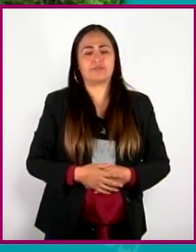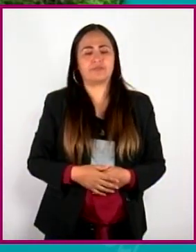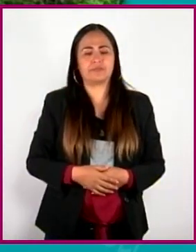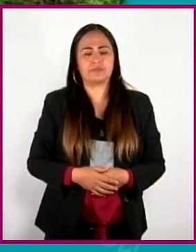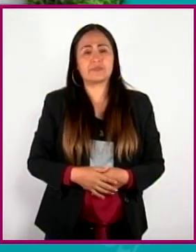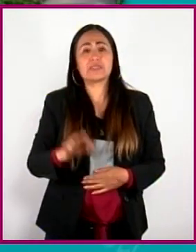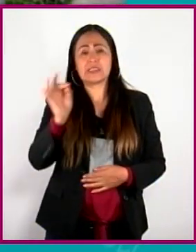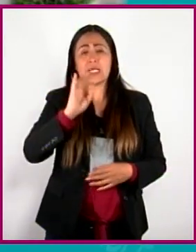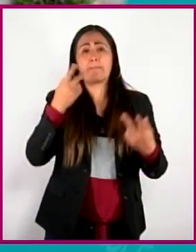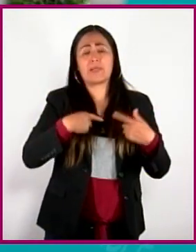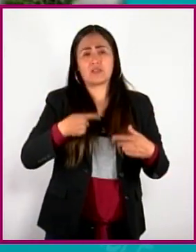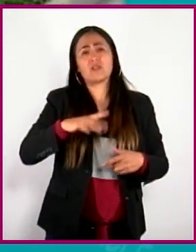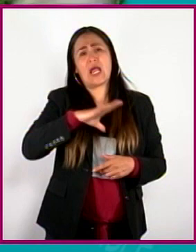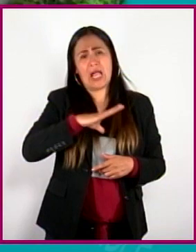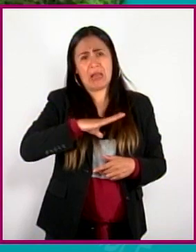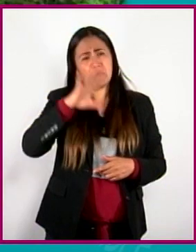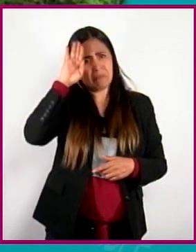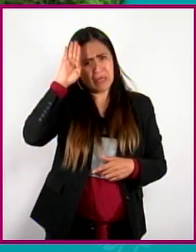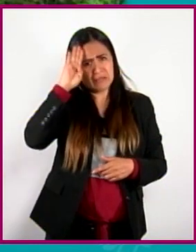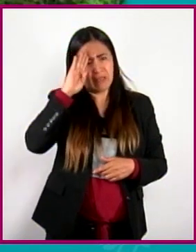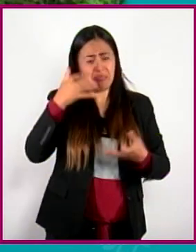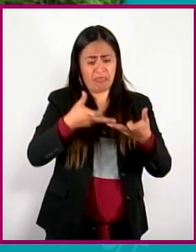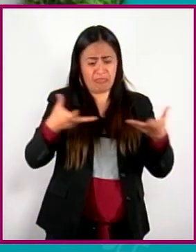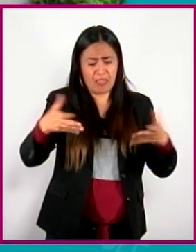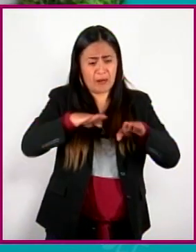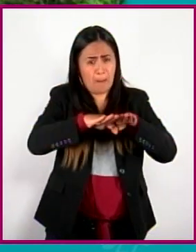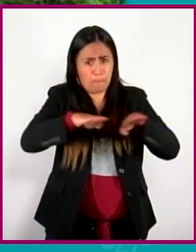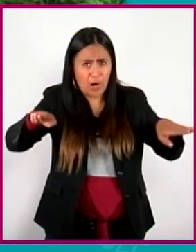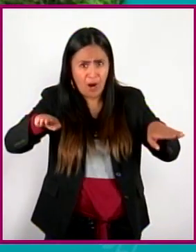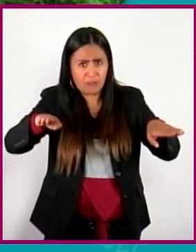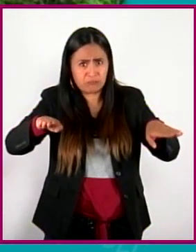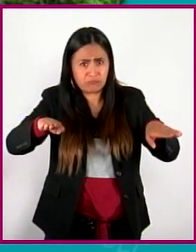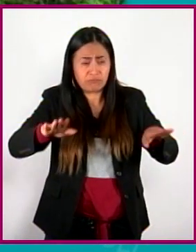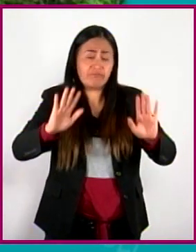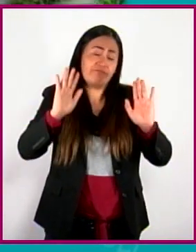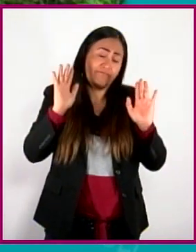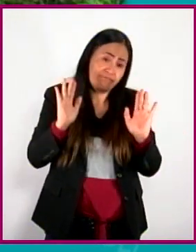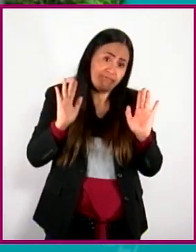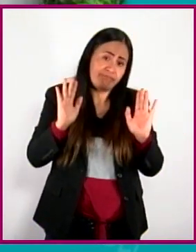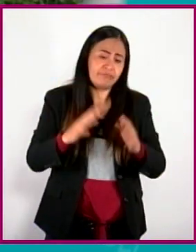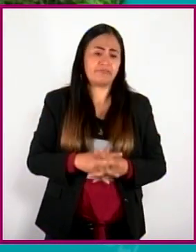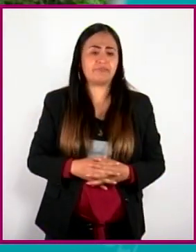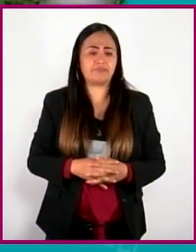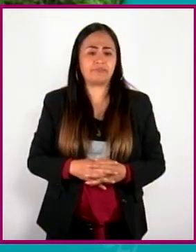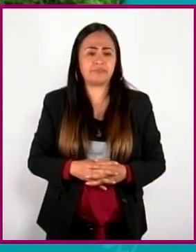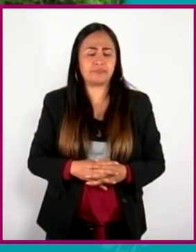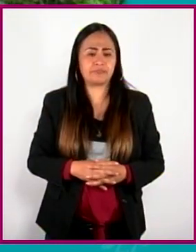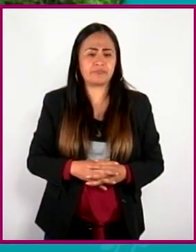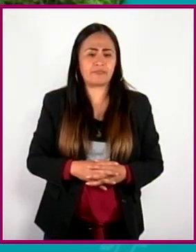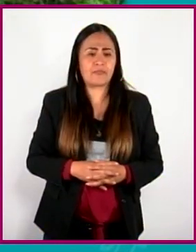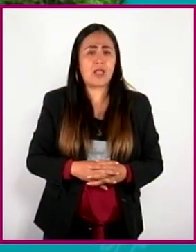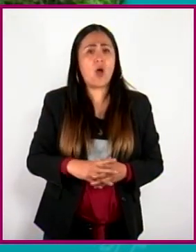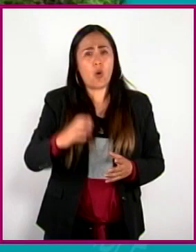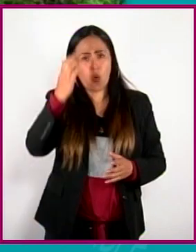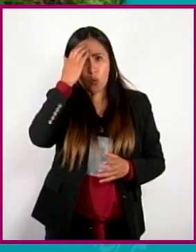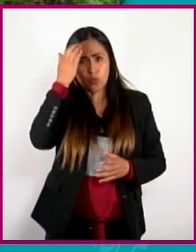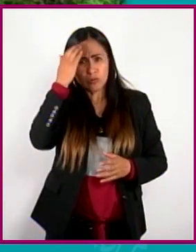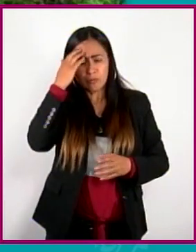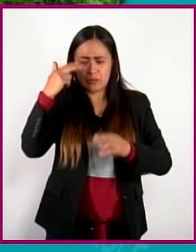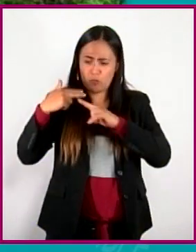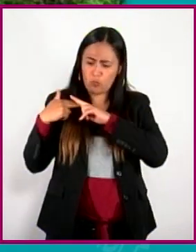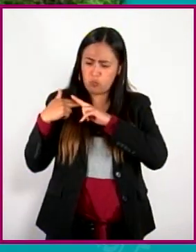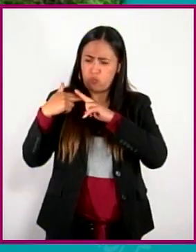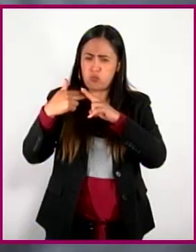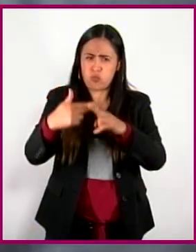personas que creen que la Tierra es plana, es porque han sido expuestos no han sido expuestos al conocimiento acumulado de la humanidad,